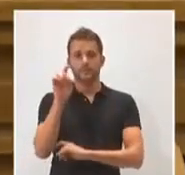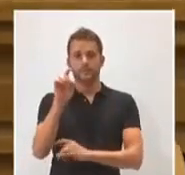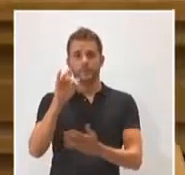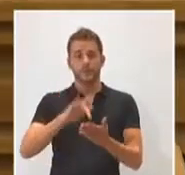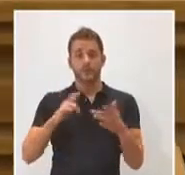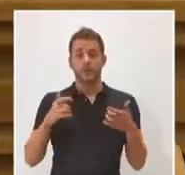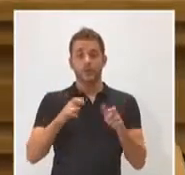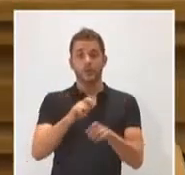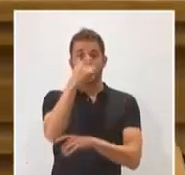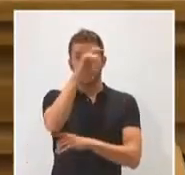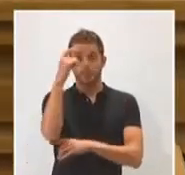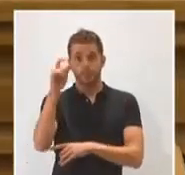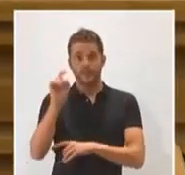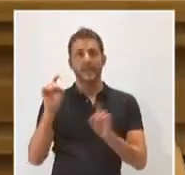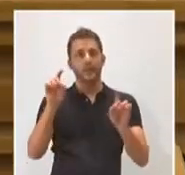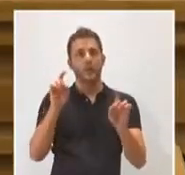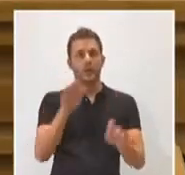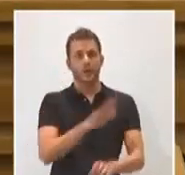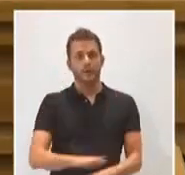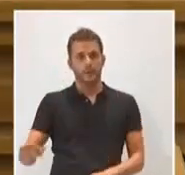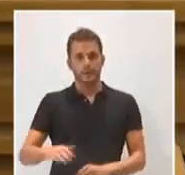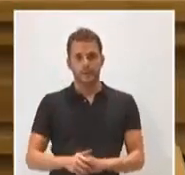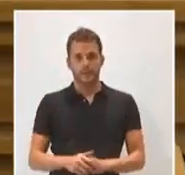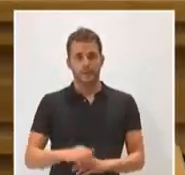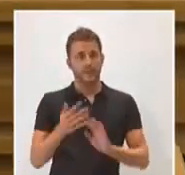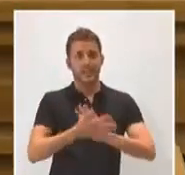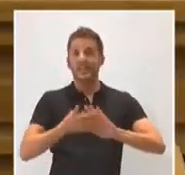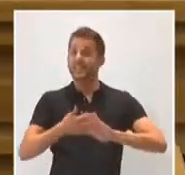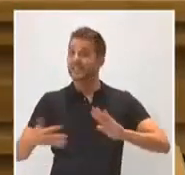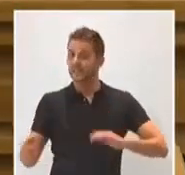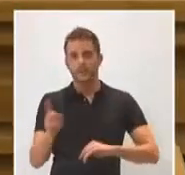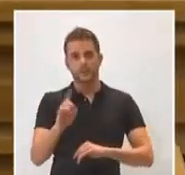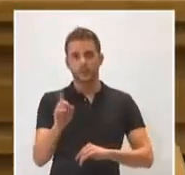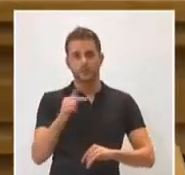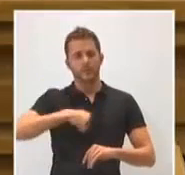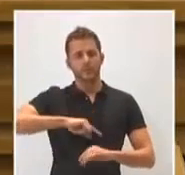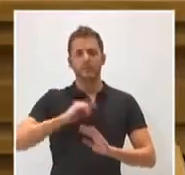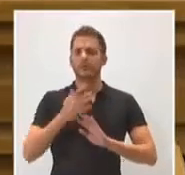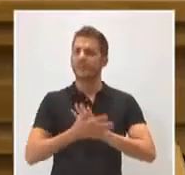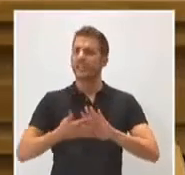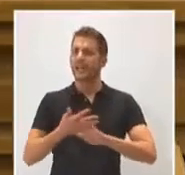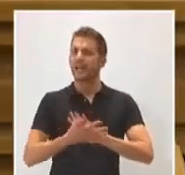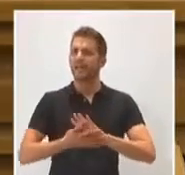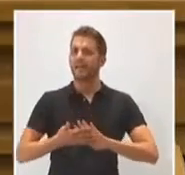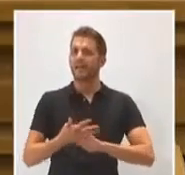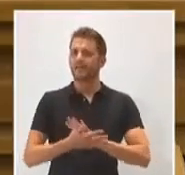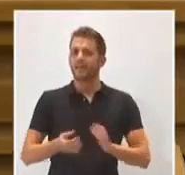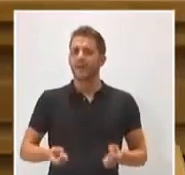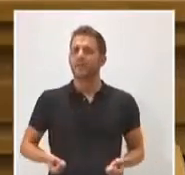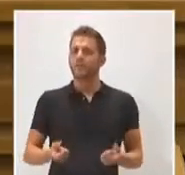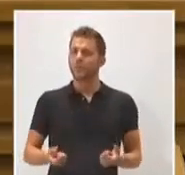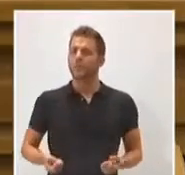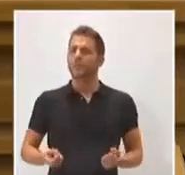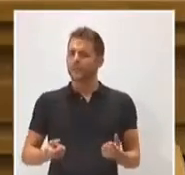unidades rurales de educación infantil no me voy a extender pero estamos hablando esto es lo que estamos hablando de un gasto